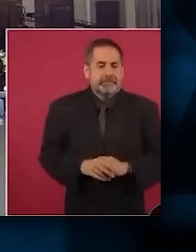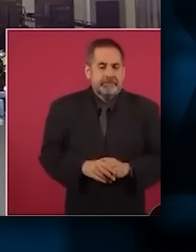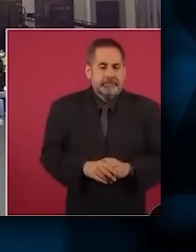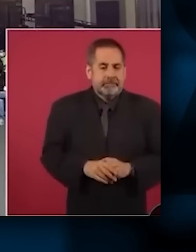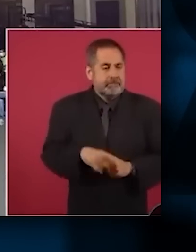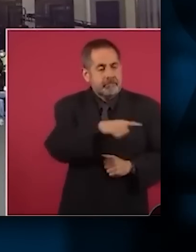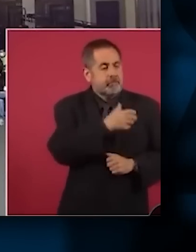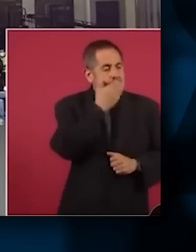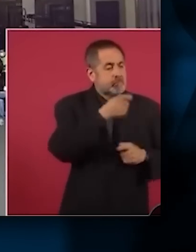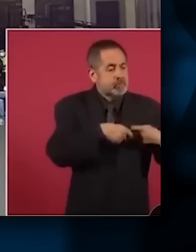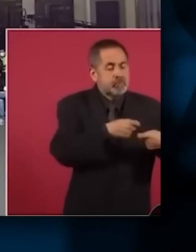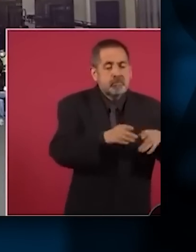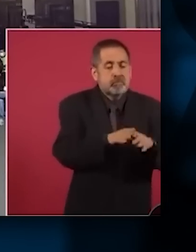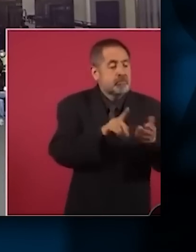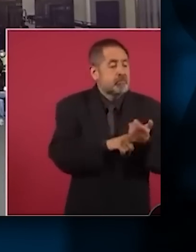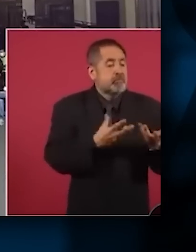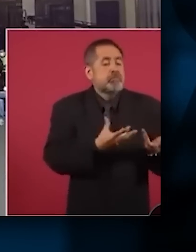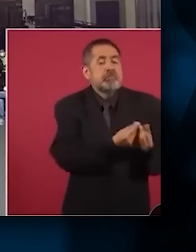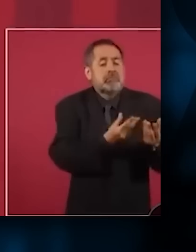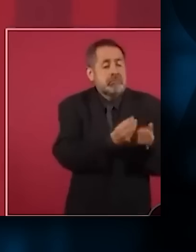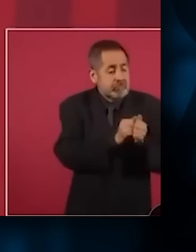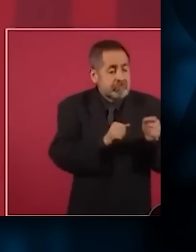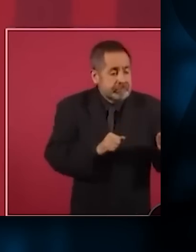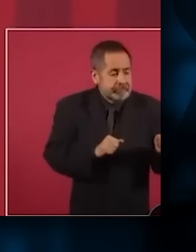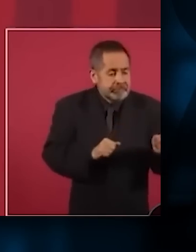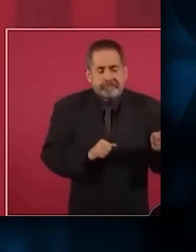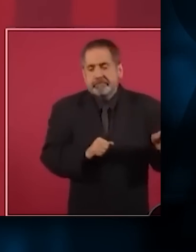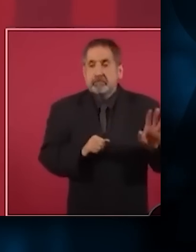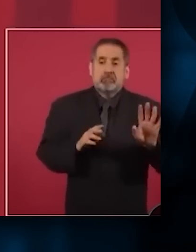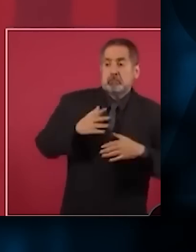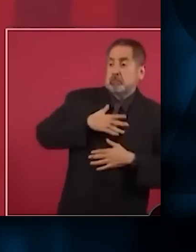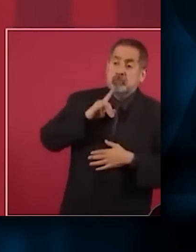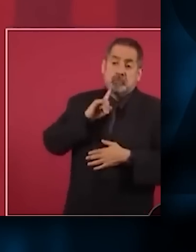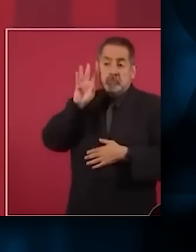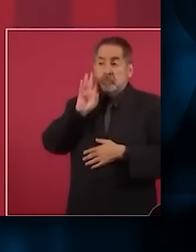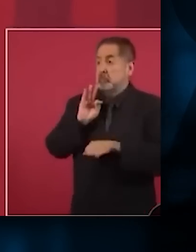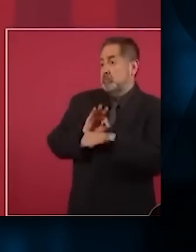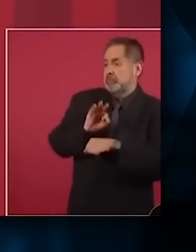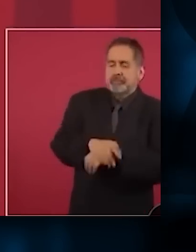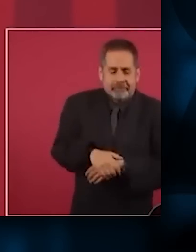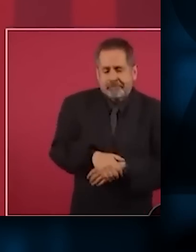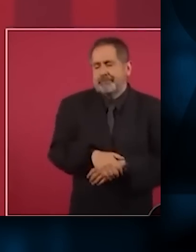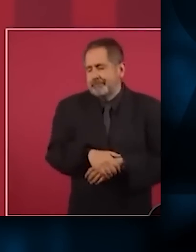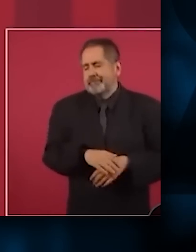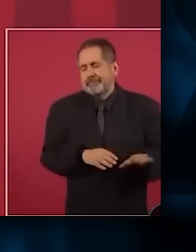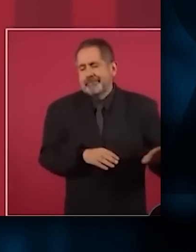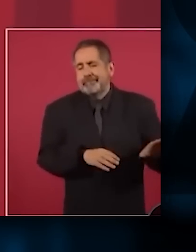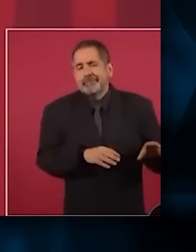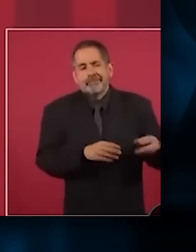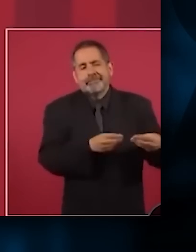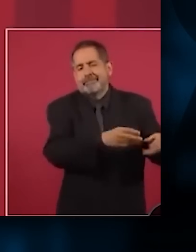conservadoras que se volvieron este feminista y que